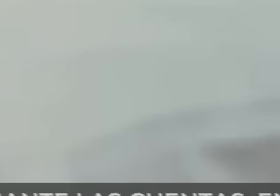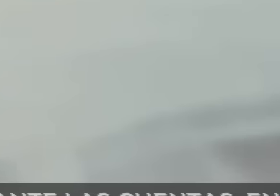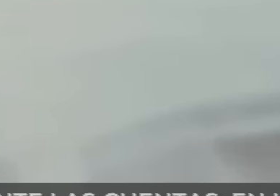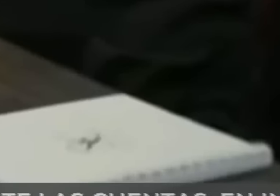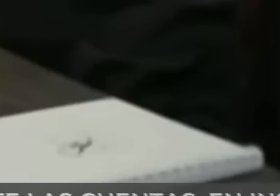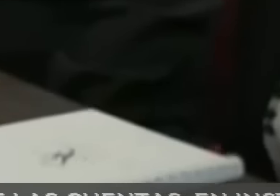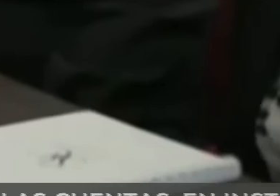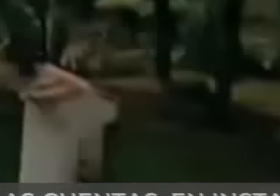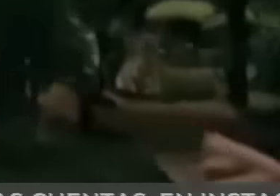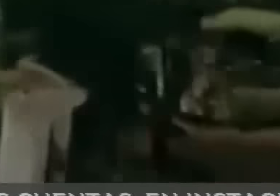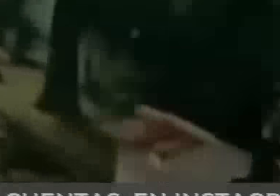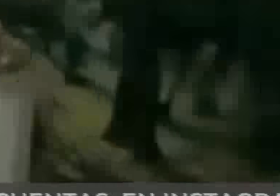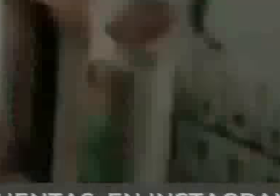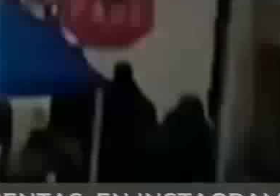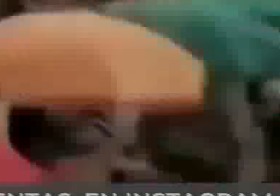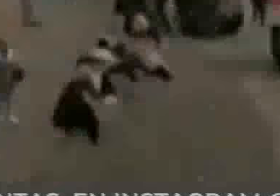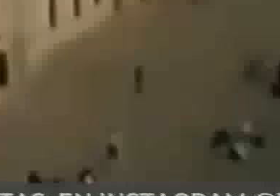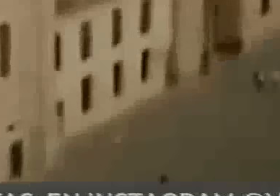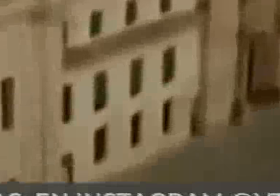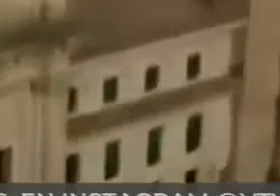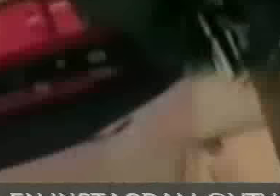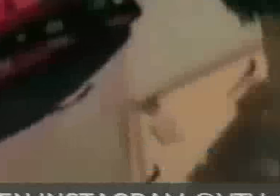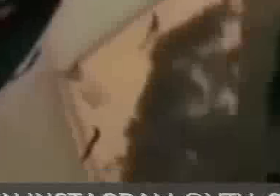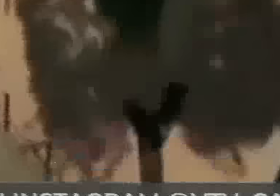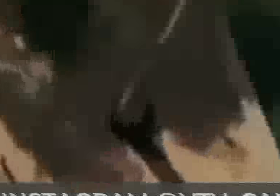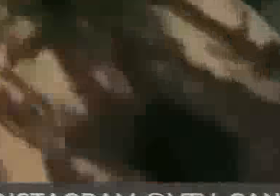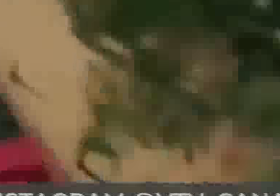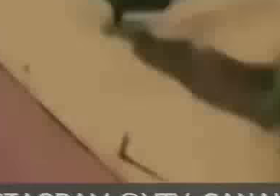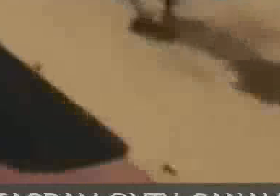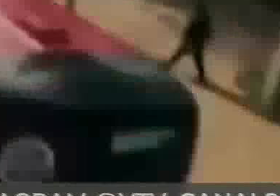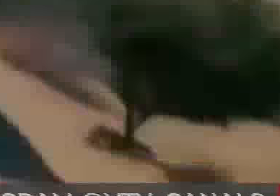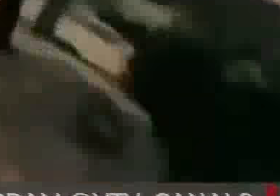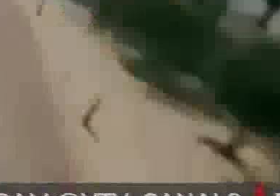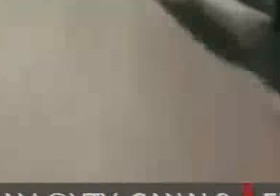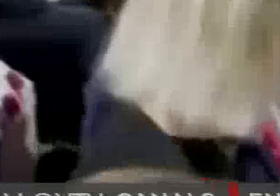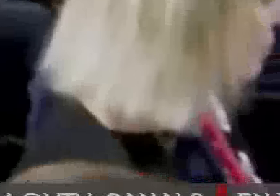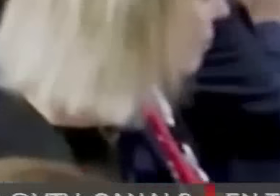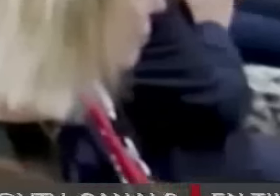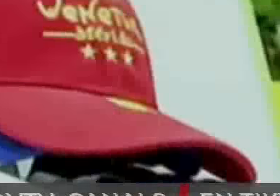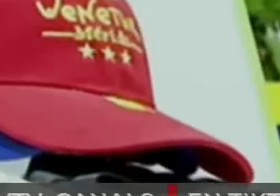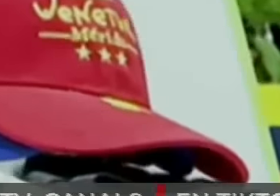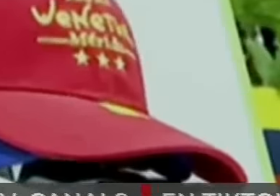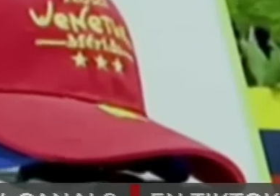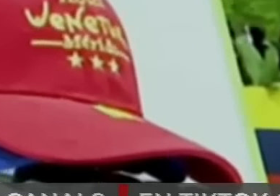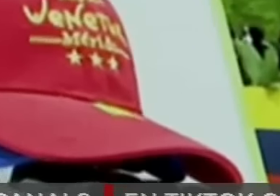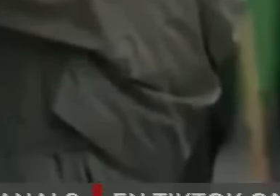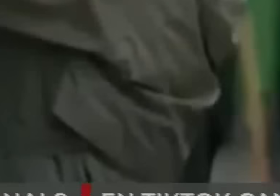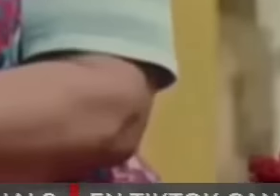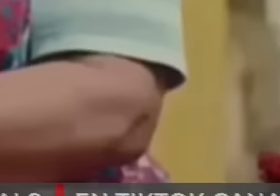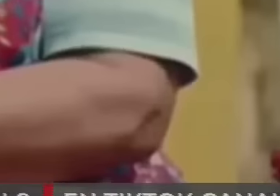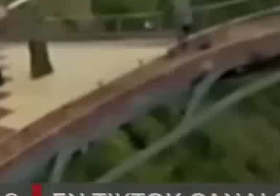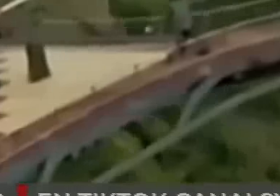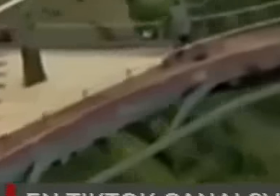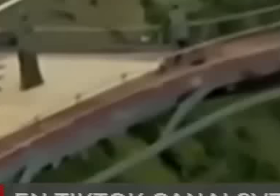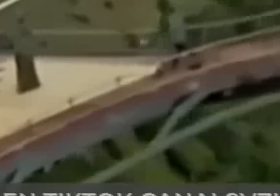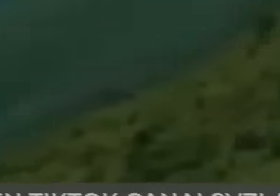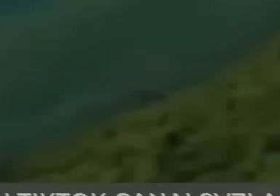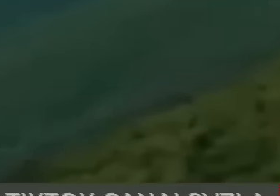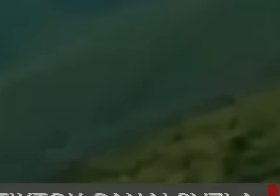hospedajes. También agregó que es un gran motor económico y la mejor forma de hacer feliz al ser humano. El